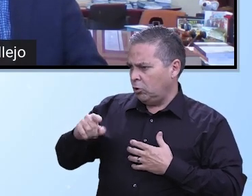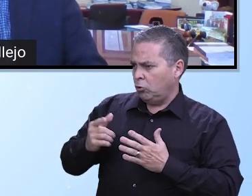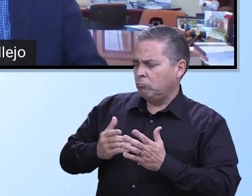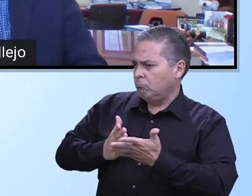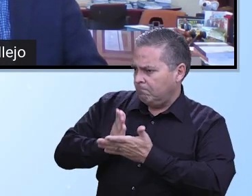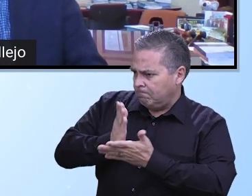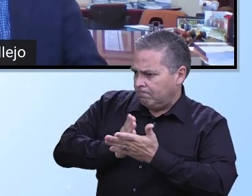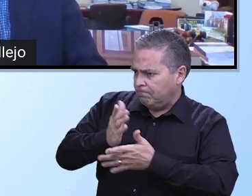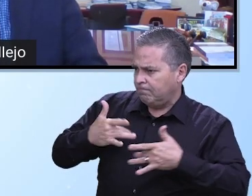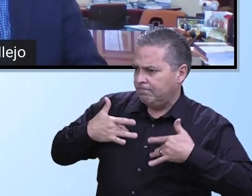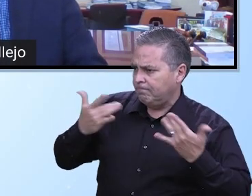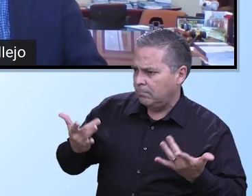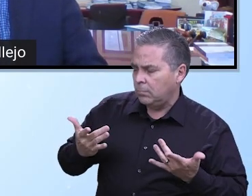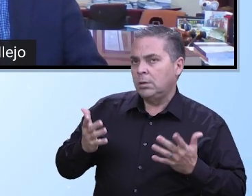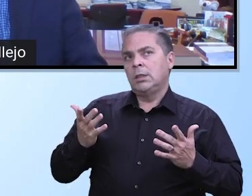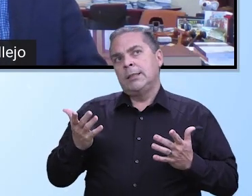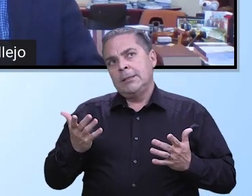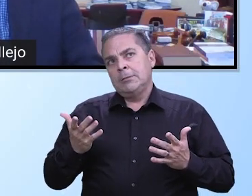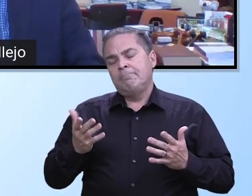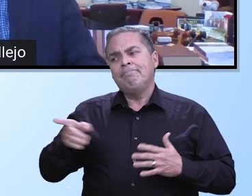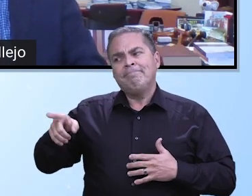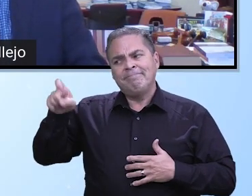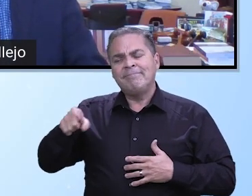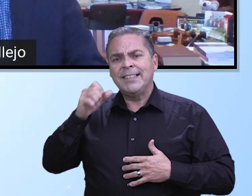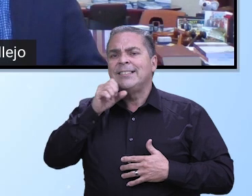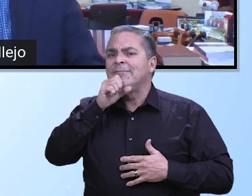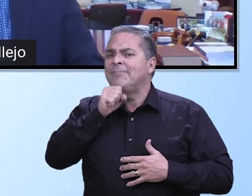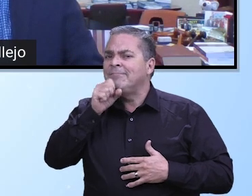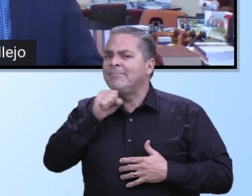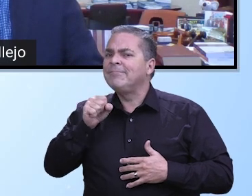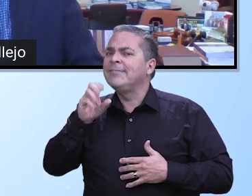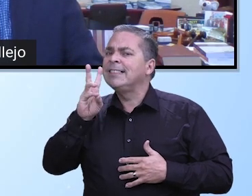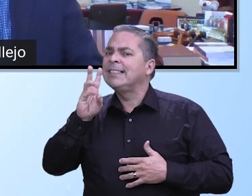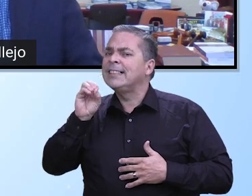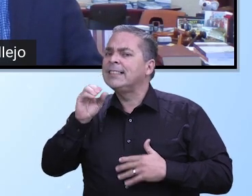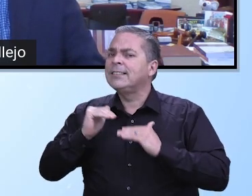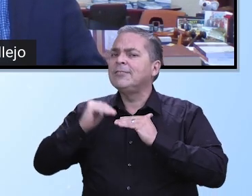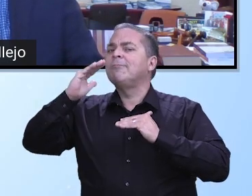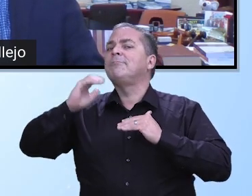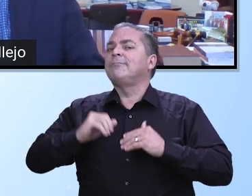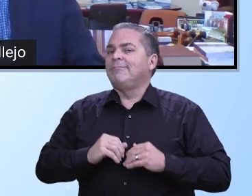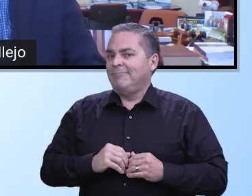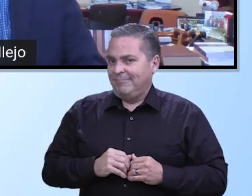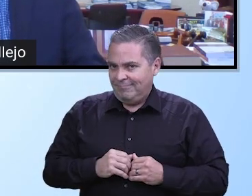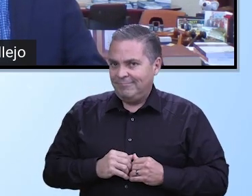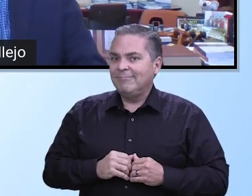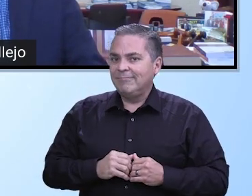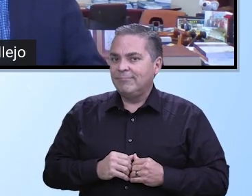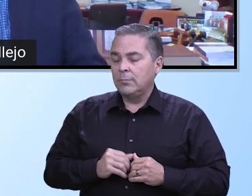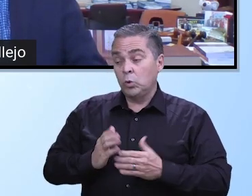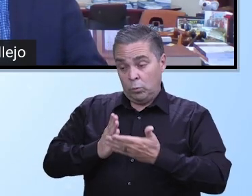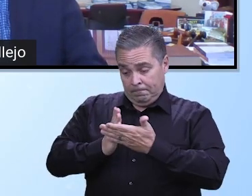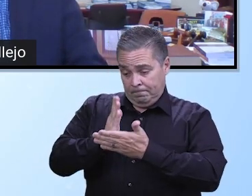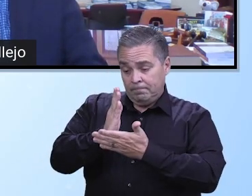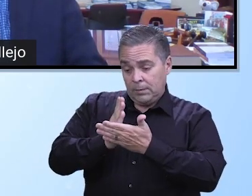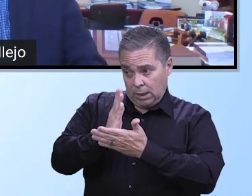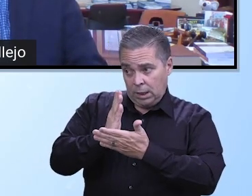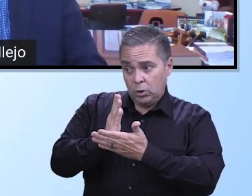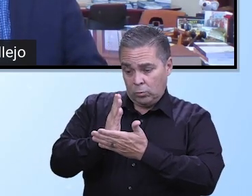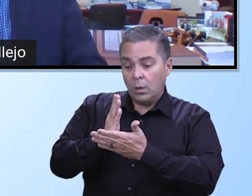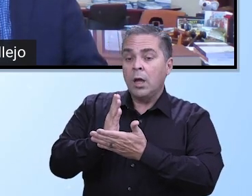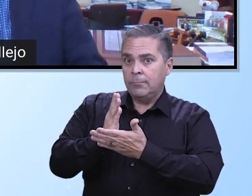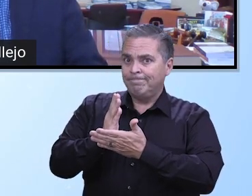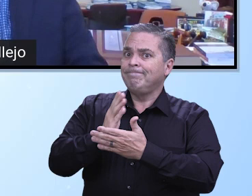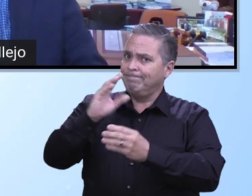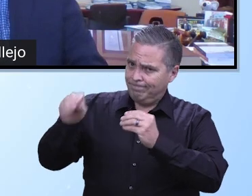población que para fines de la ley tiene que tener 60 años o más. Y obviamente todo derecho tiene su responsabilidad, así que esa ley